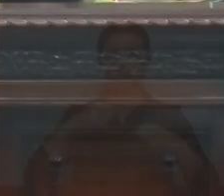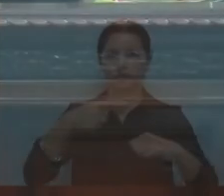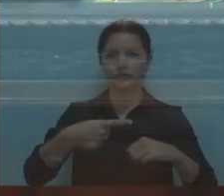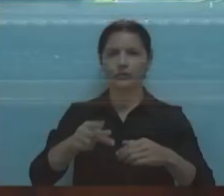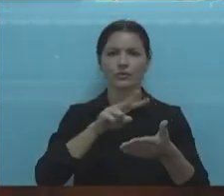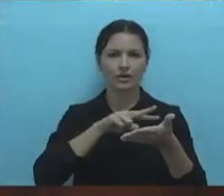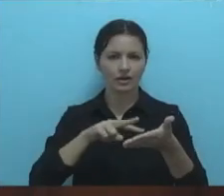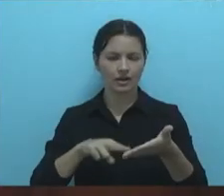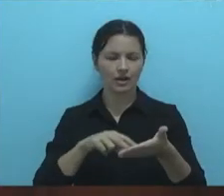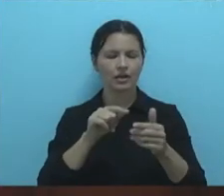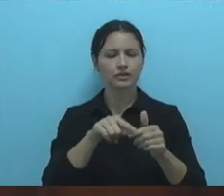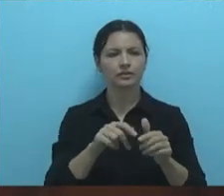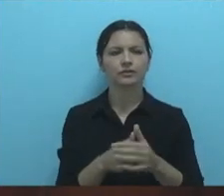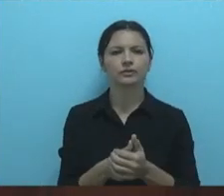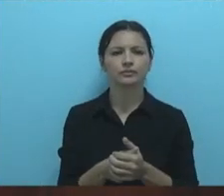preferencia